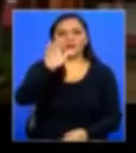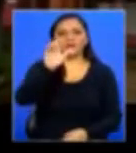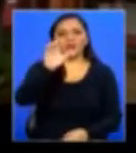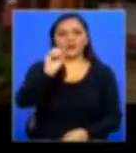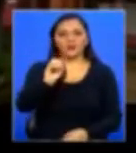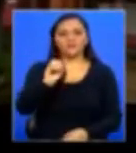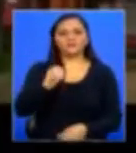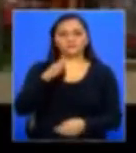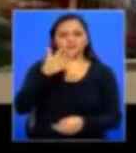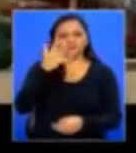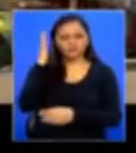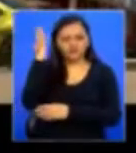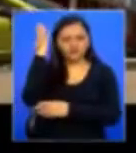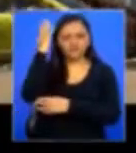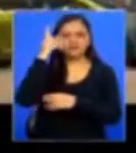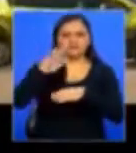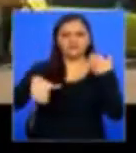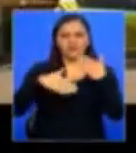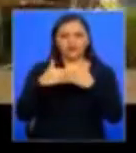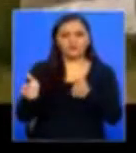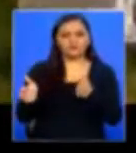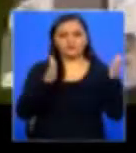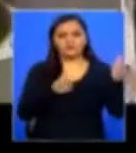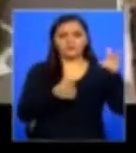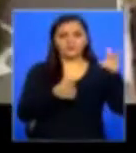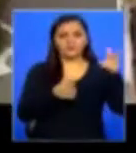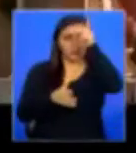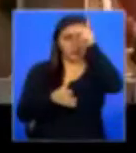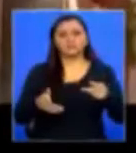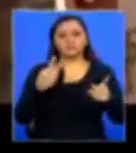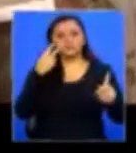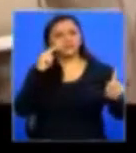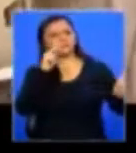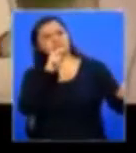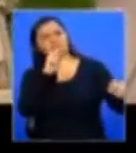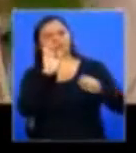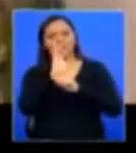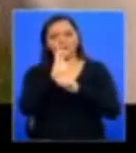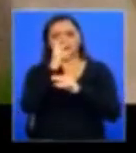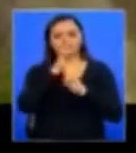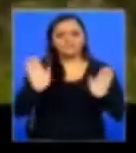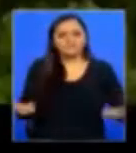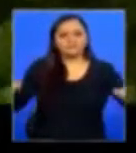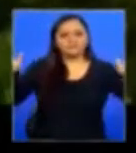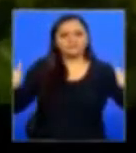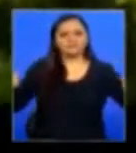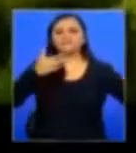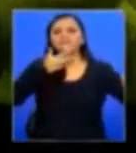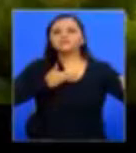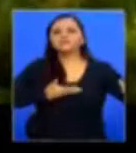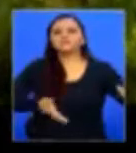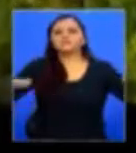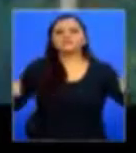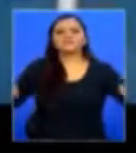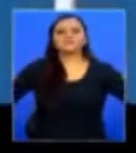maravilloso. Esos manglares, los manglares ya son del lado peruano, pero se ven del lado ecuatoriano, esas garzas. Realmente cosas maravillosas a